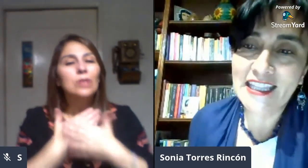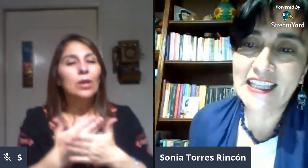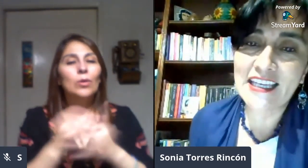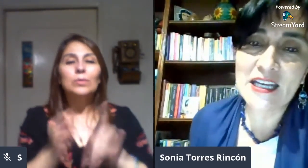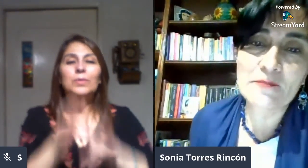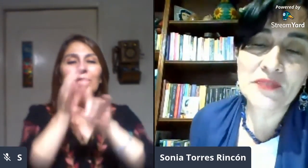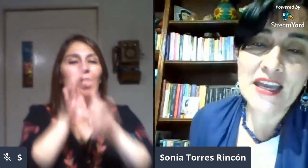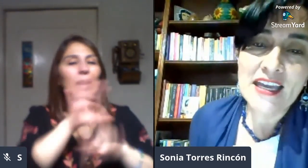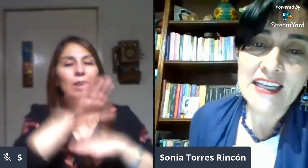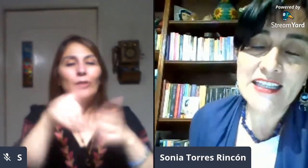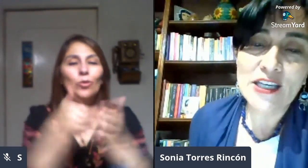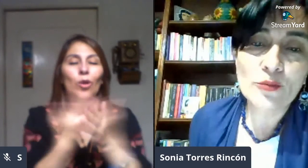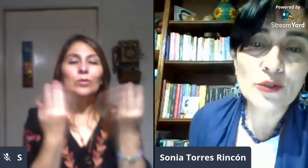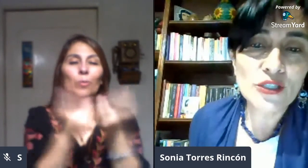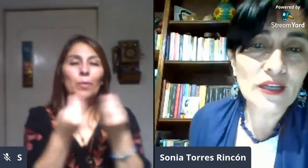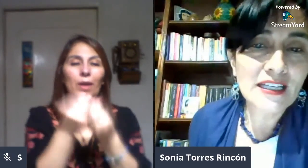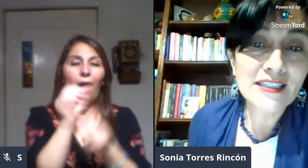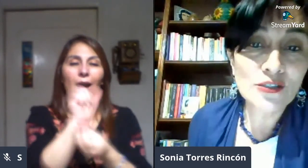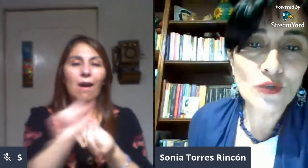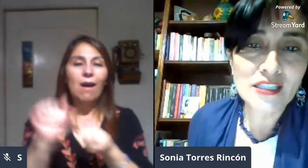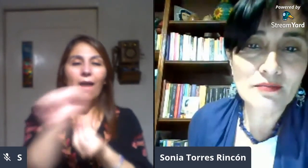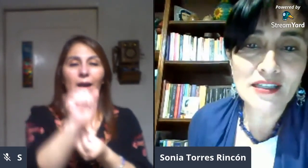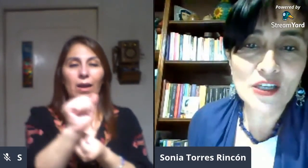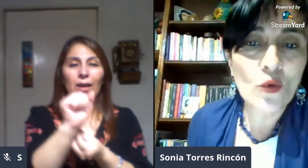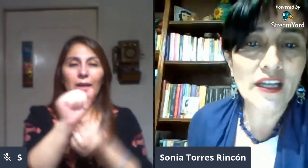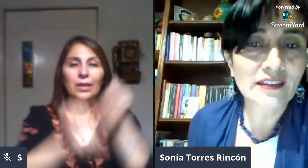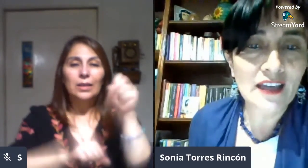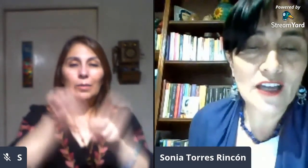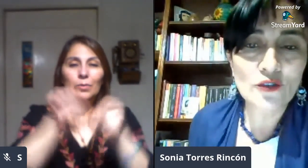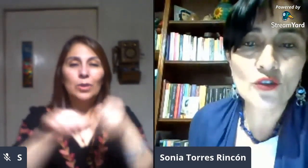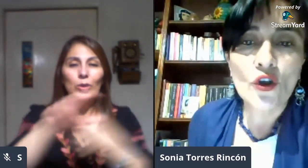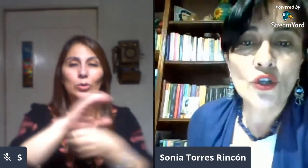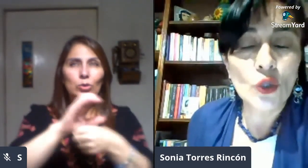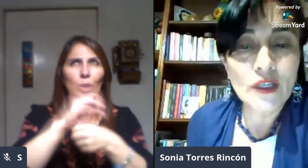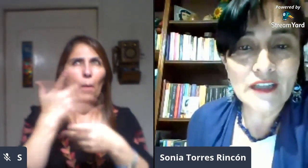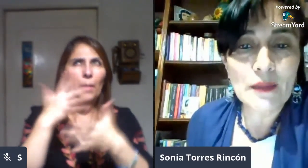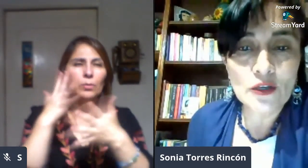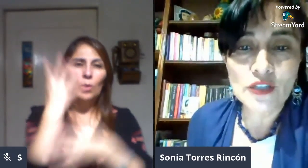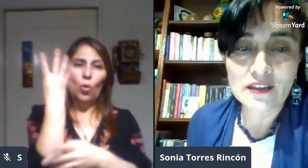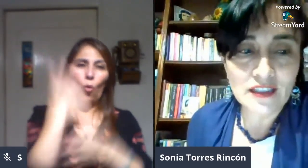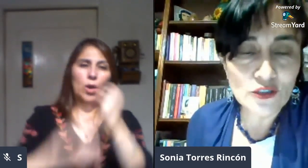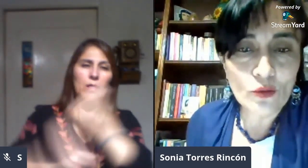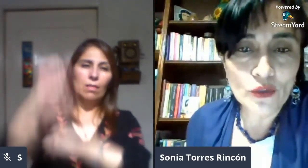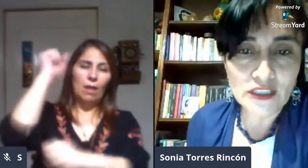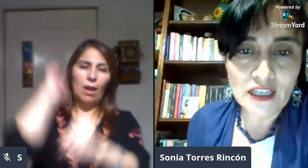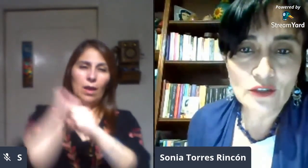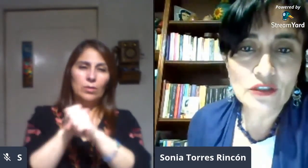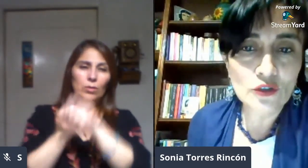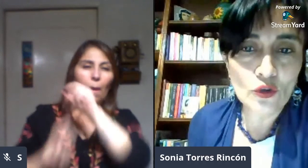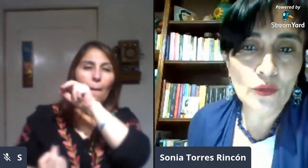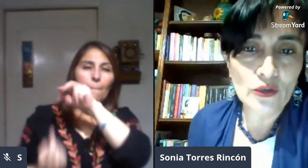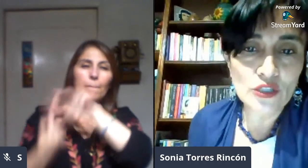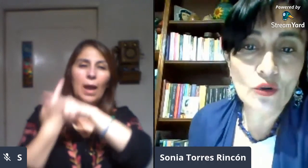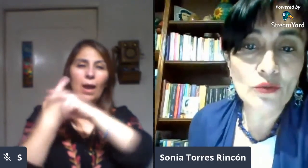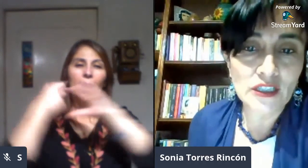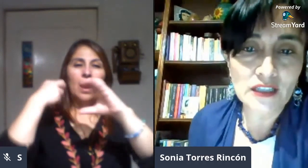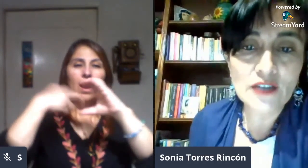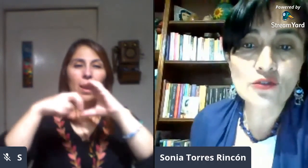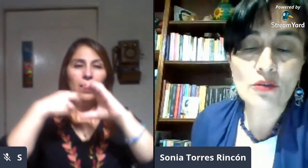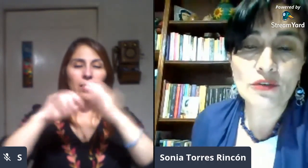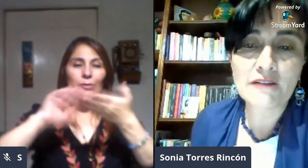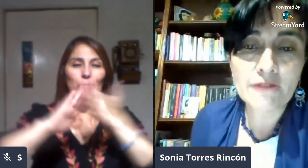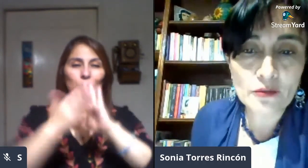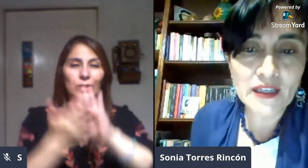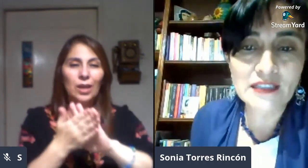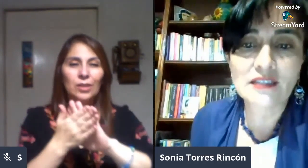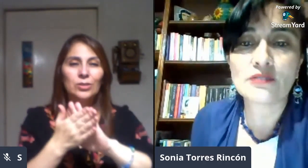mujeres que hicieron posible en esta ciudad hace más de 40 años todo el tema de los jardines comunitarios y los comedores